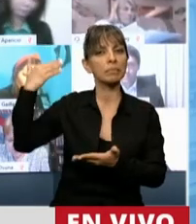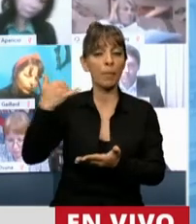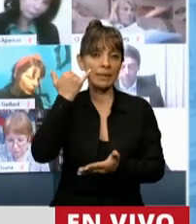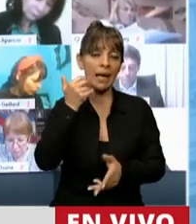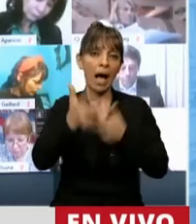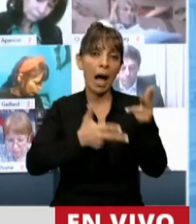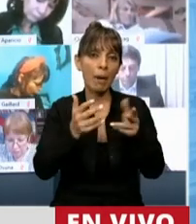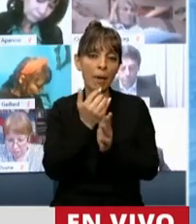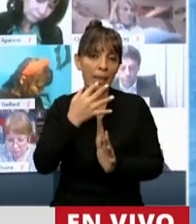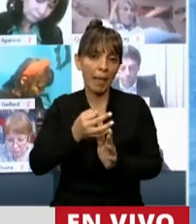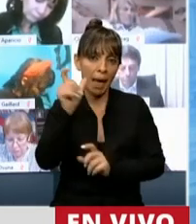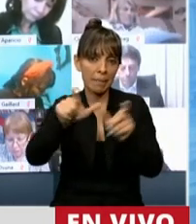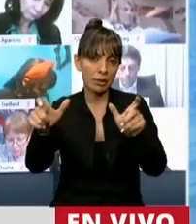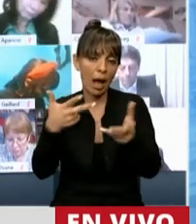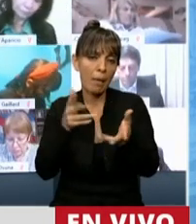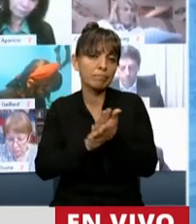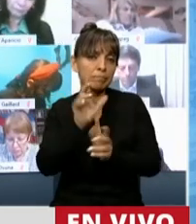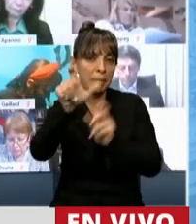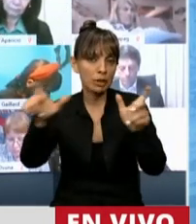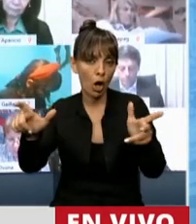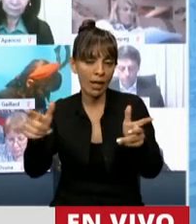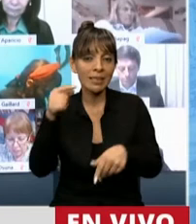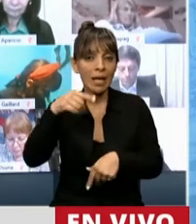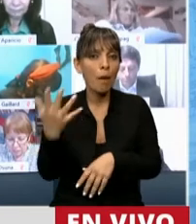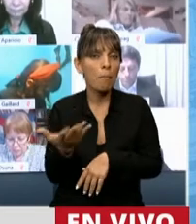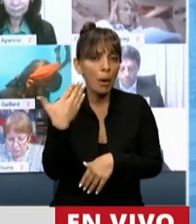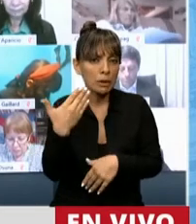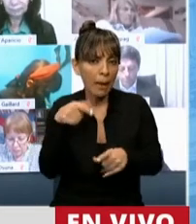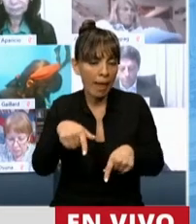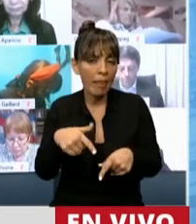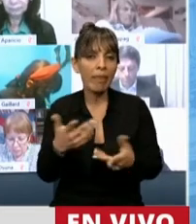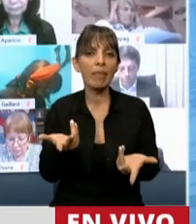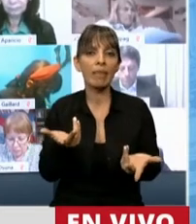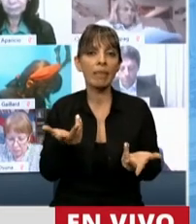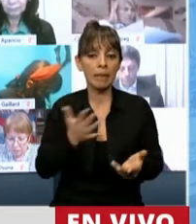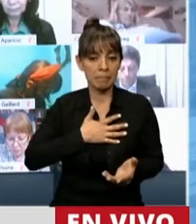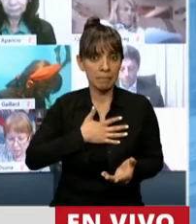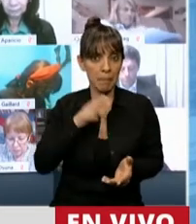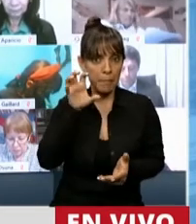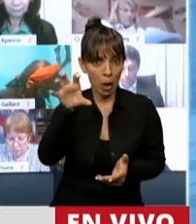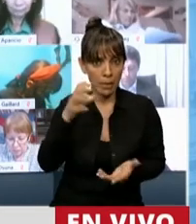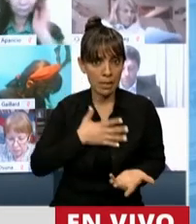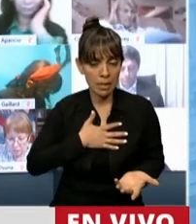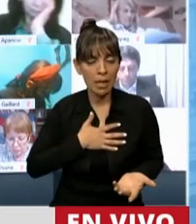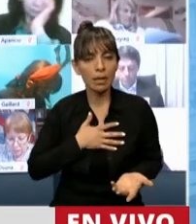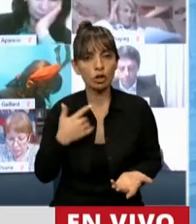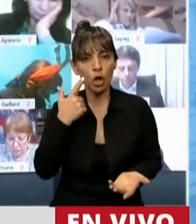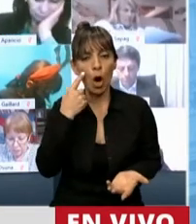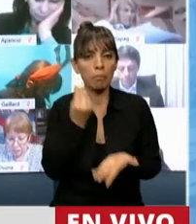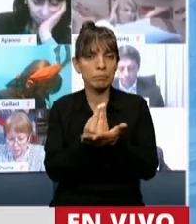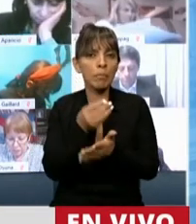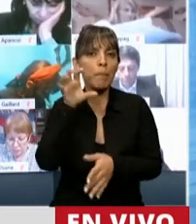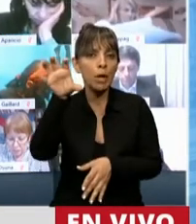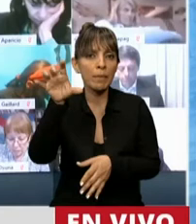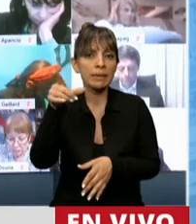esto, porque hay seres humanos atrás, y esta es la oportunidad, al menos de mi provincia. Yo vengo de una